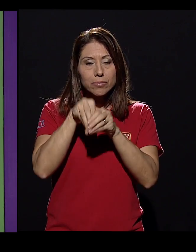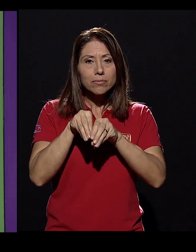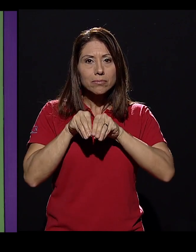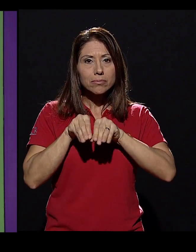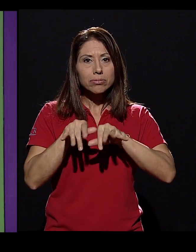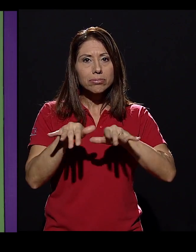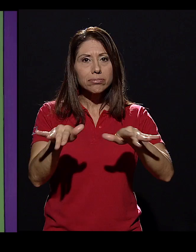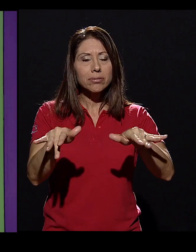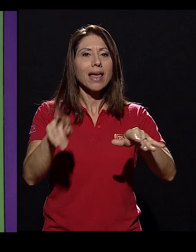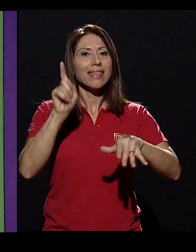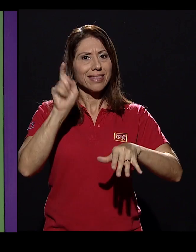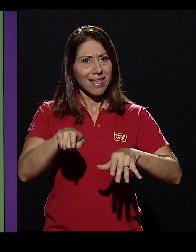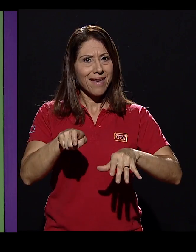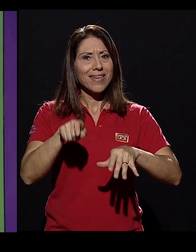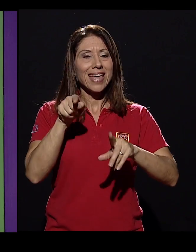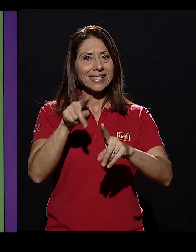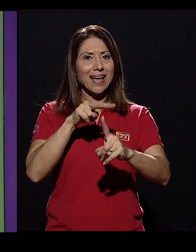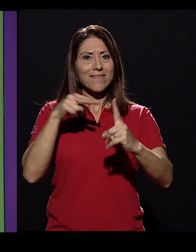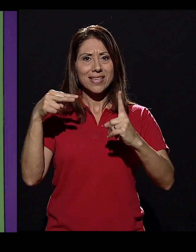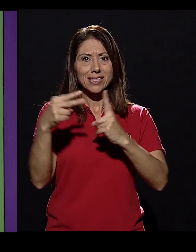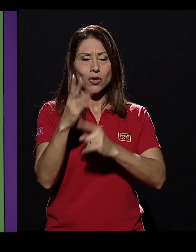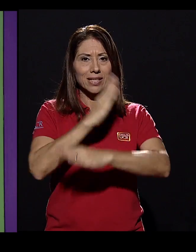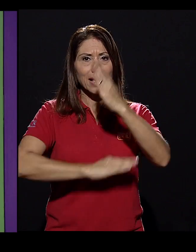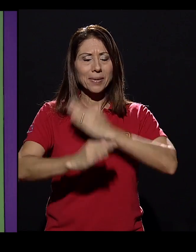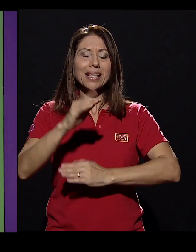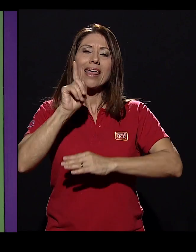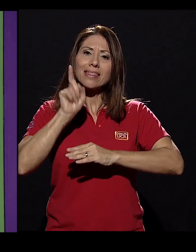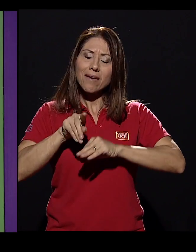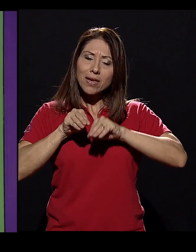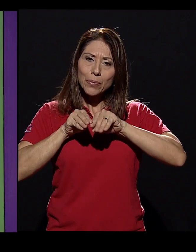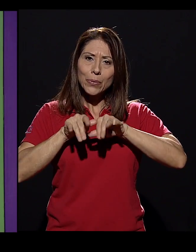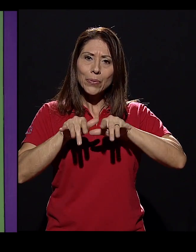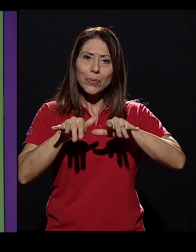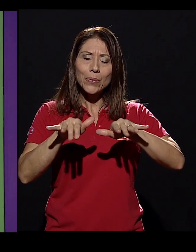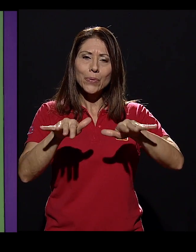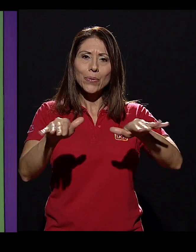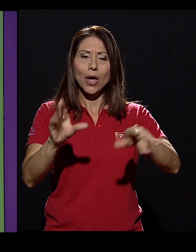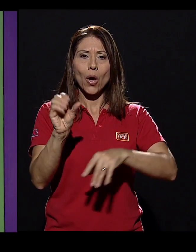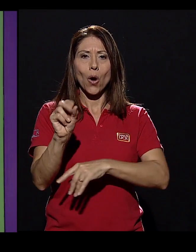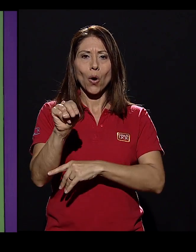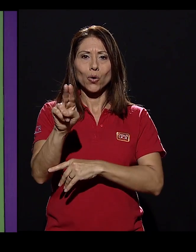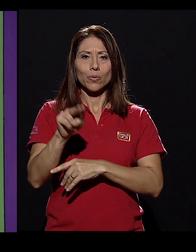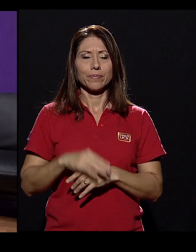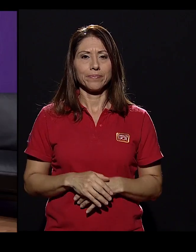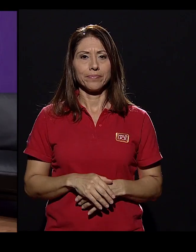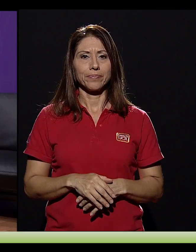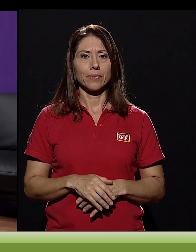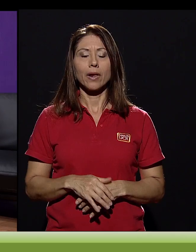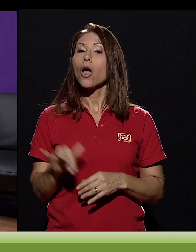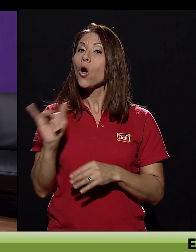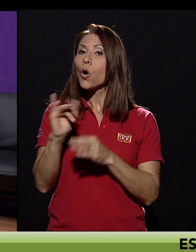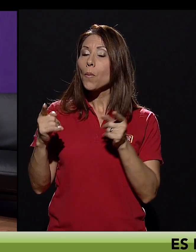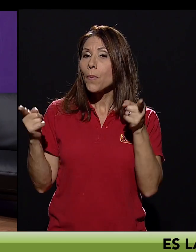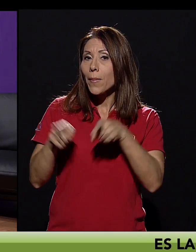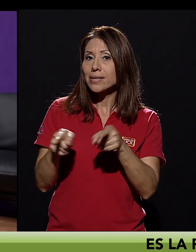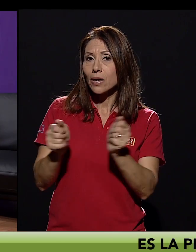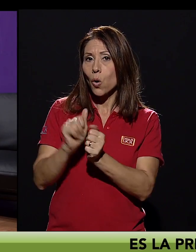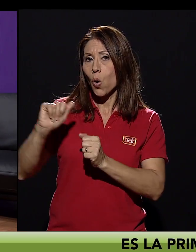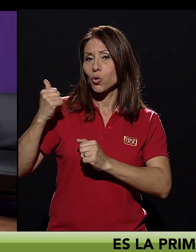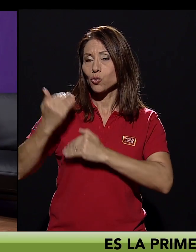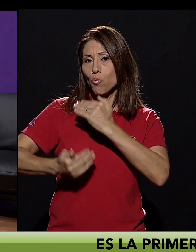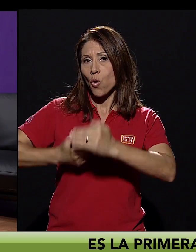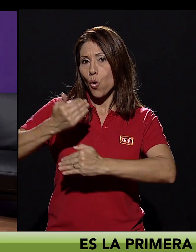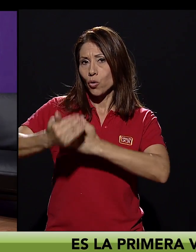debe alimentar o impregnar de esta visión de la discapacidad a otros espacios del sistema de Naciones Unidas. Como pasa con otros